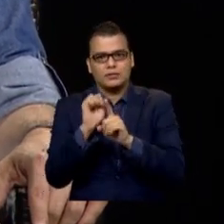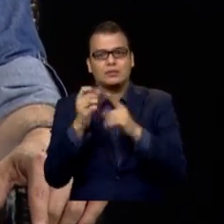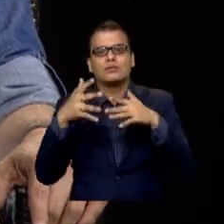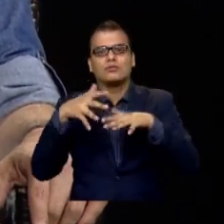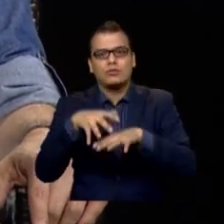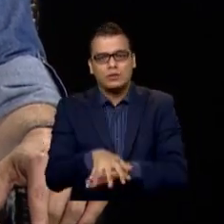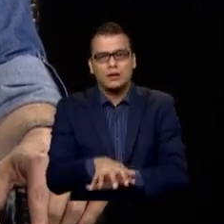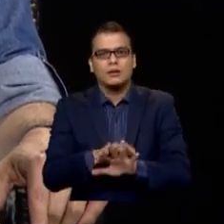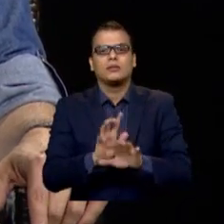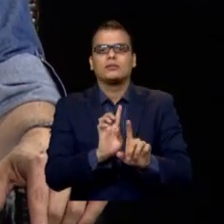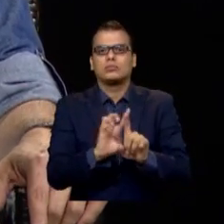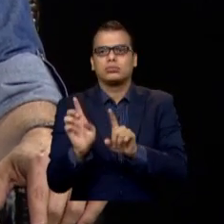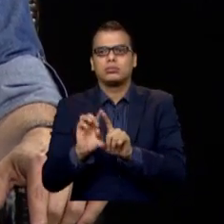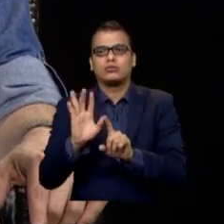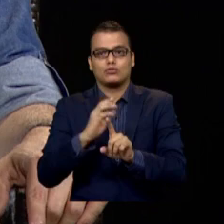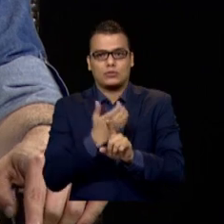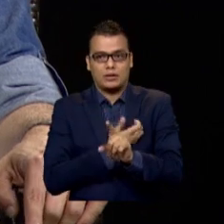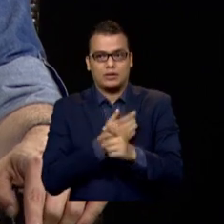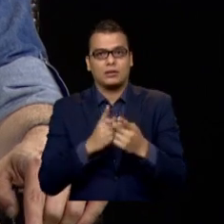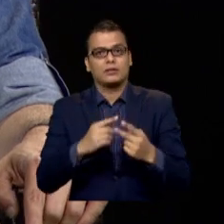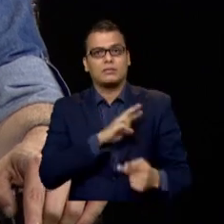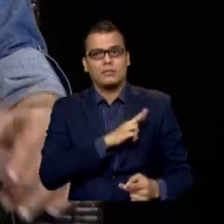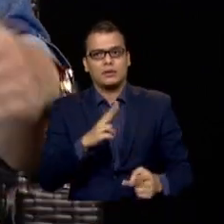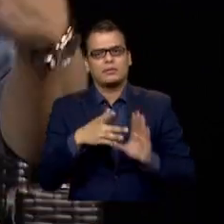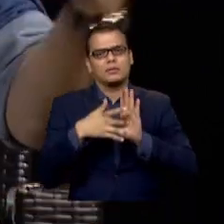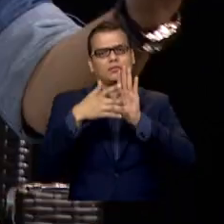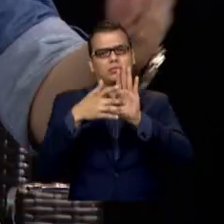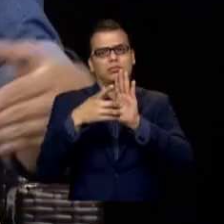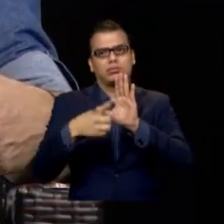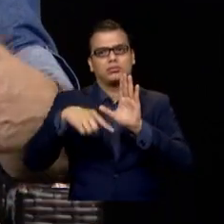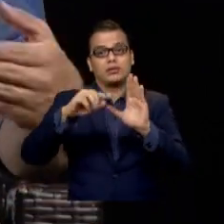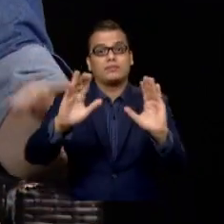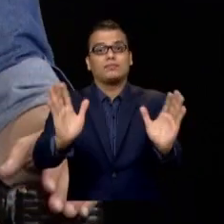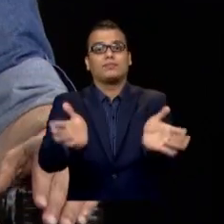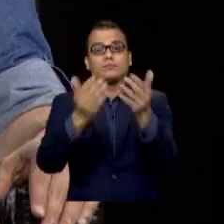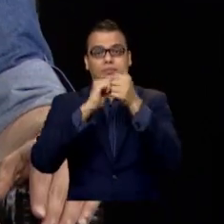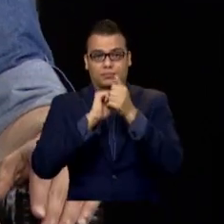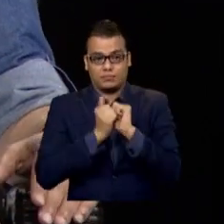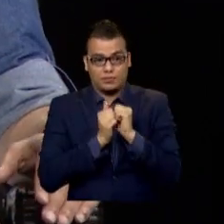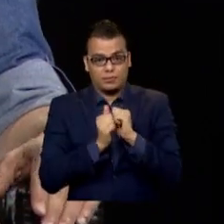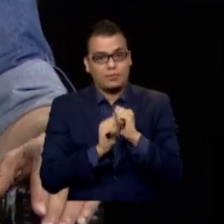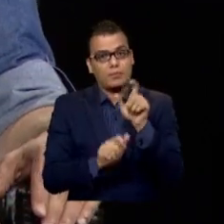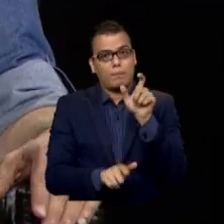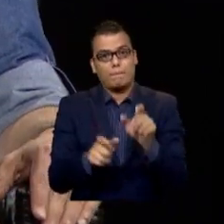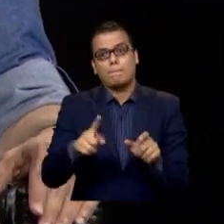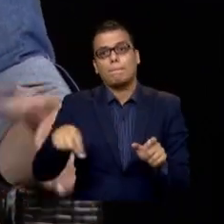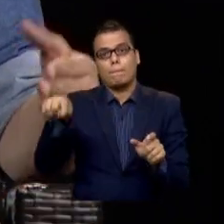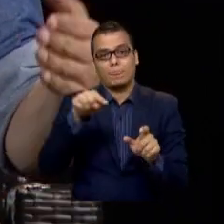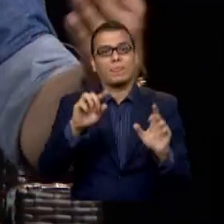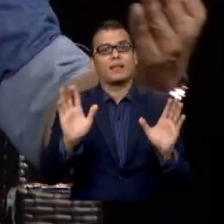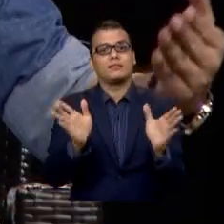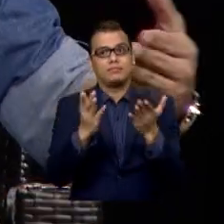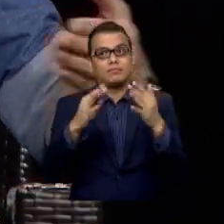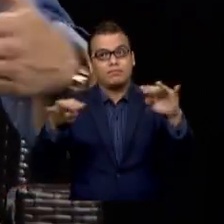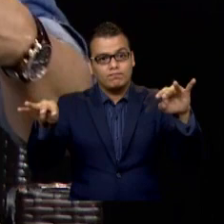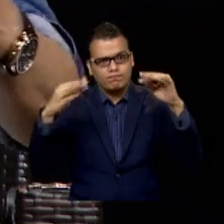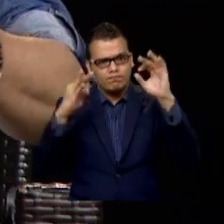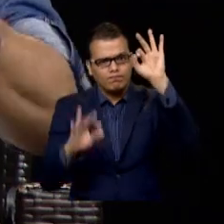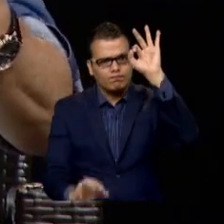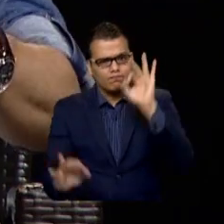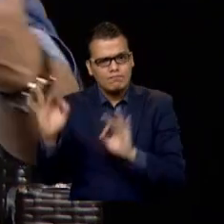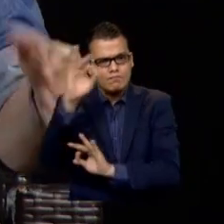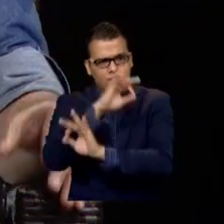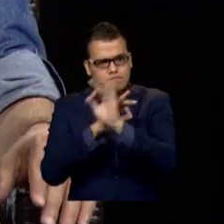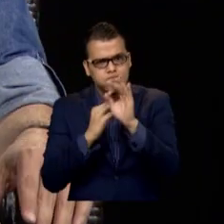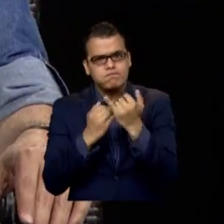redes que tenemos en la alcaldía y en el departamento. Por eso invitamos a todos los ciudadanos a que sigan a Telepacífico para que vean